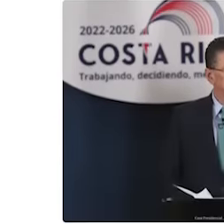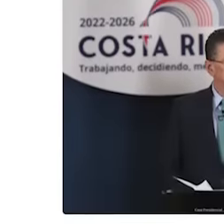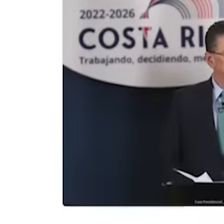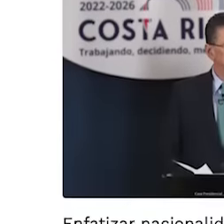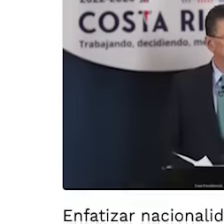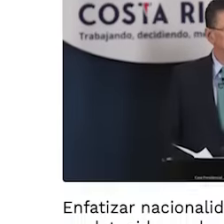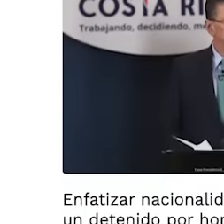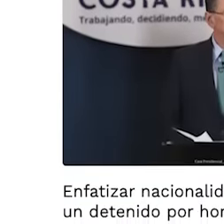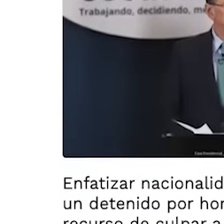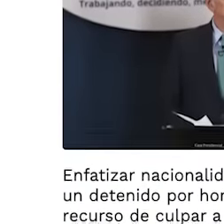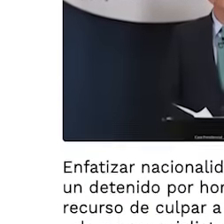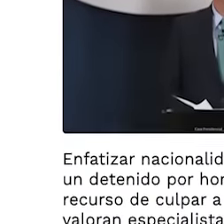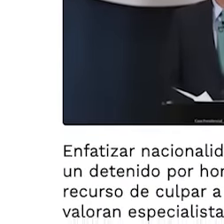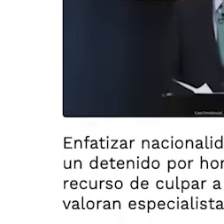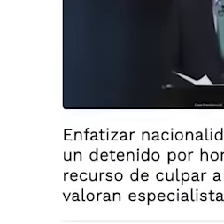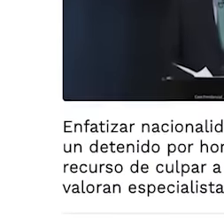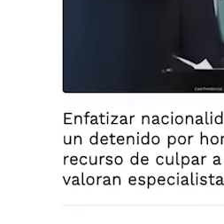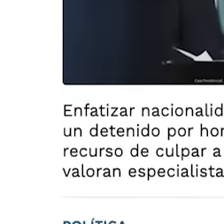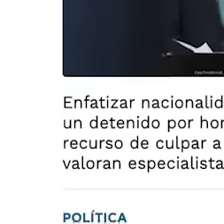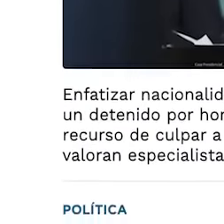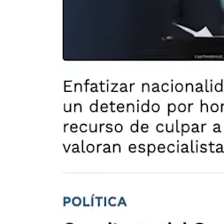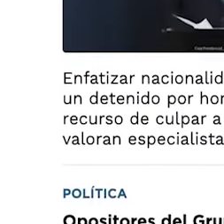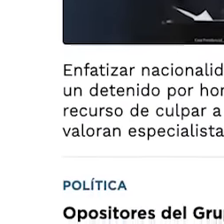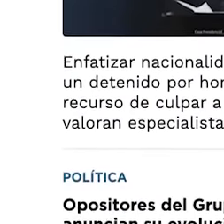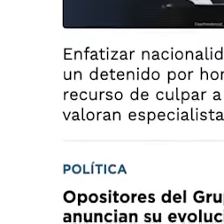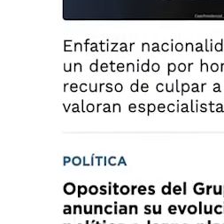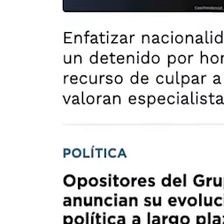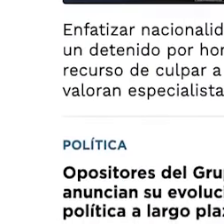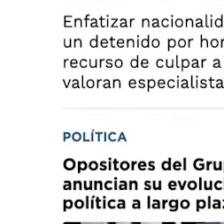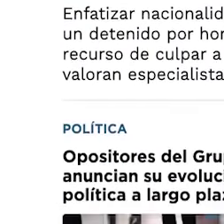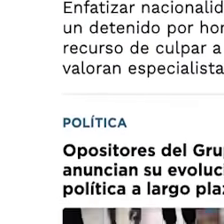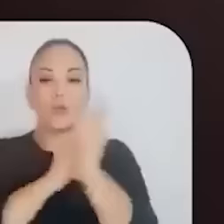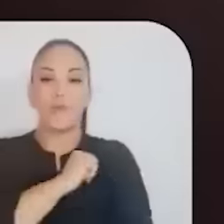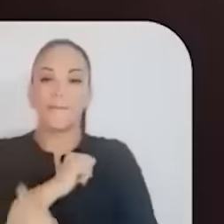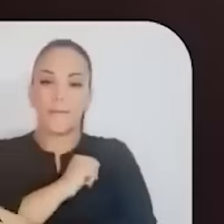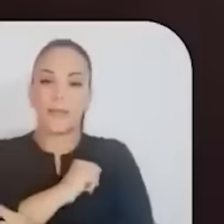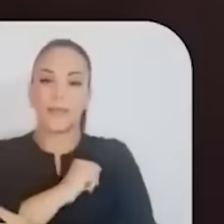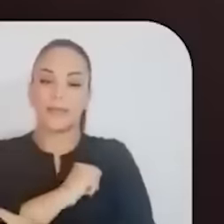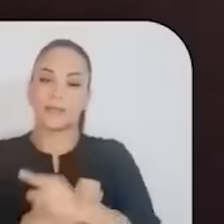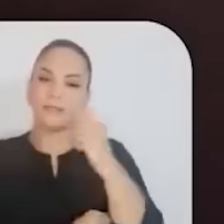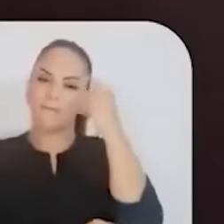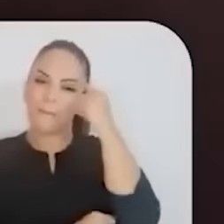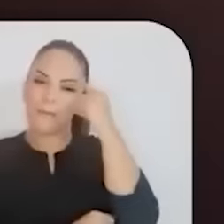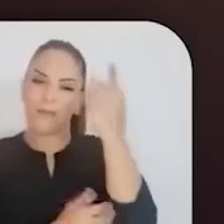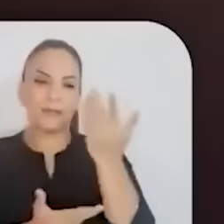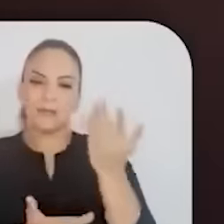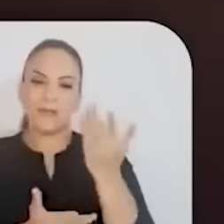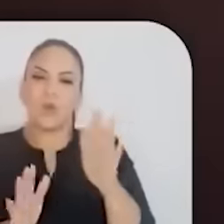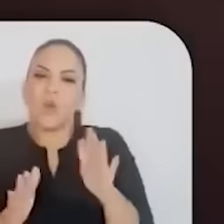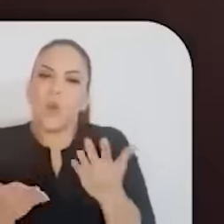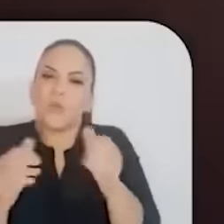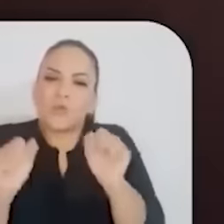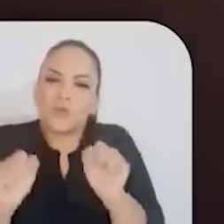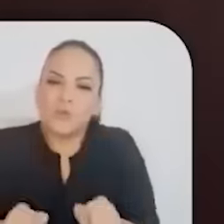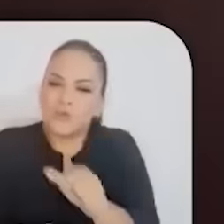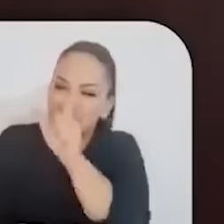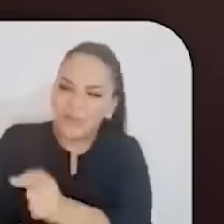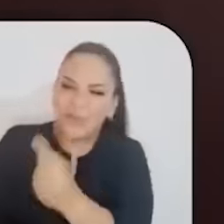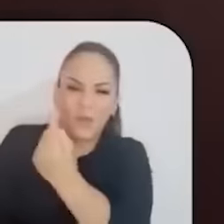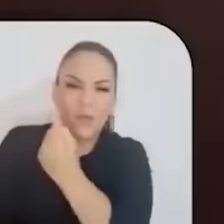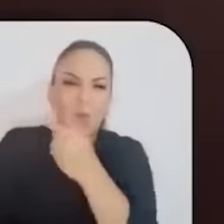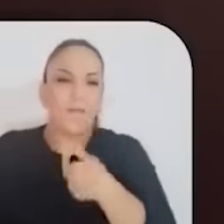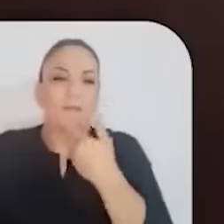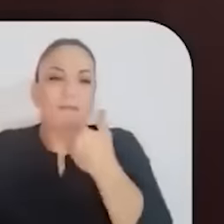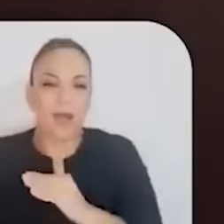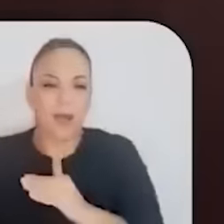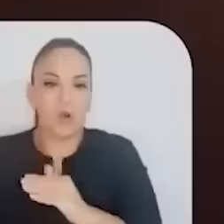Este es el reporte de noticias de Confidencial del viernes 26 de enero. Declaraciones del presidente de Costa Rica, Rodrigo Chávez,